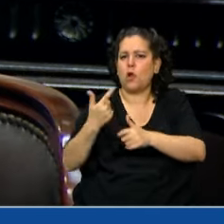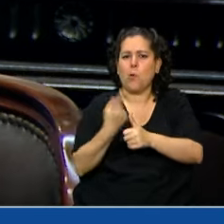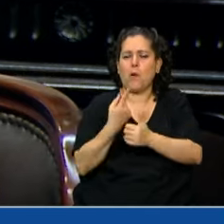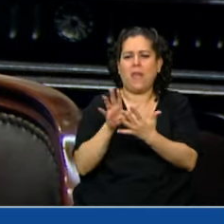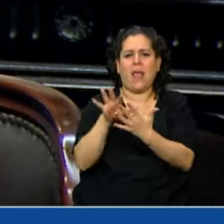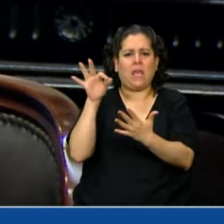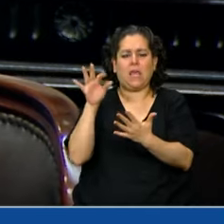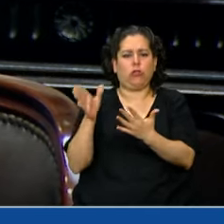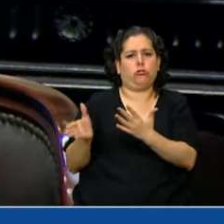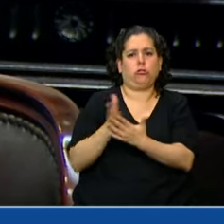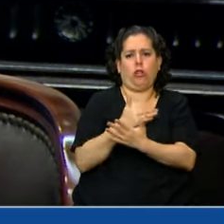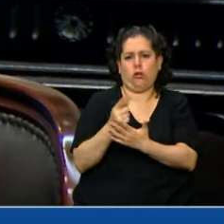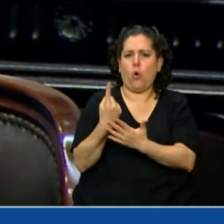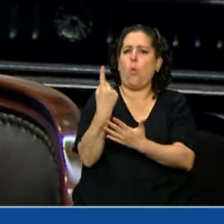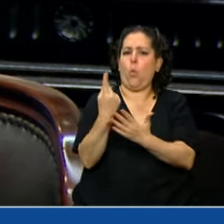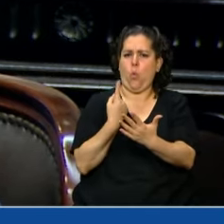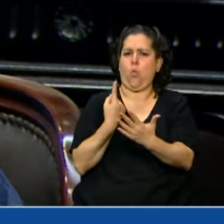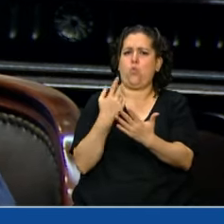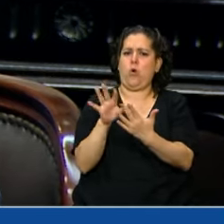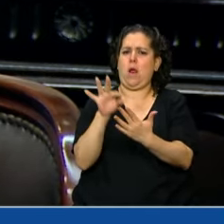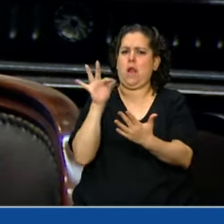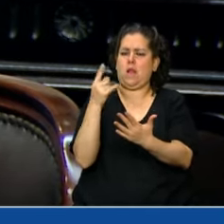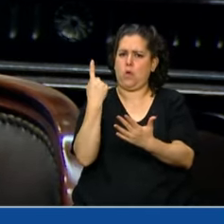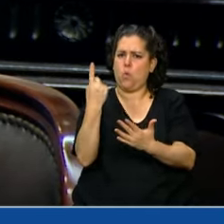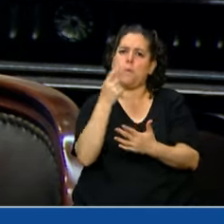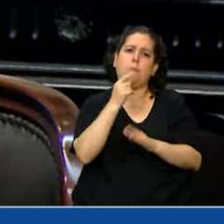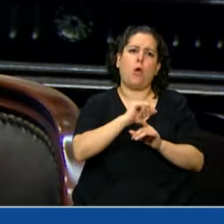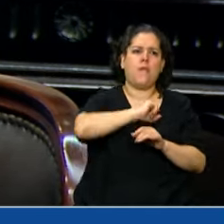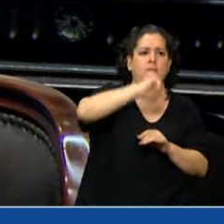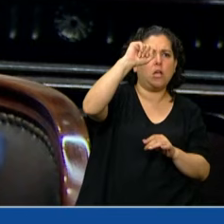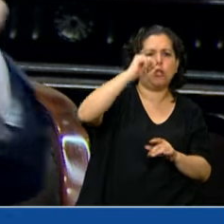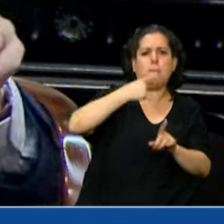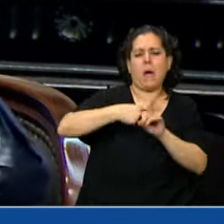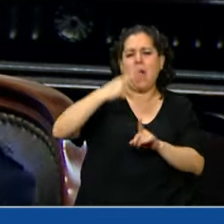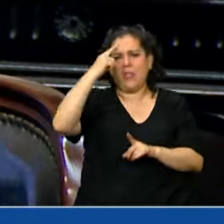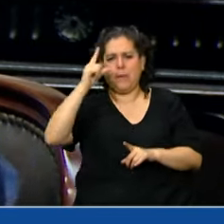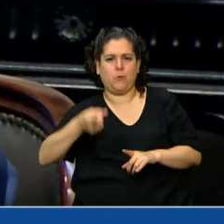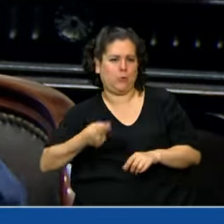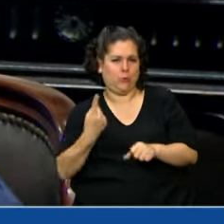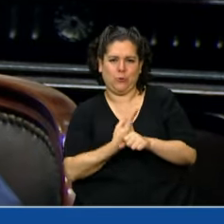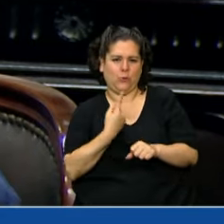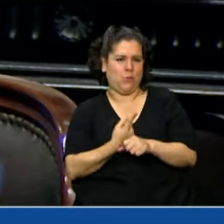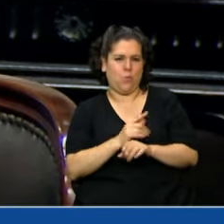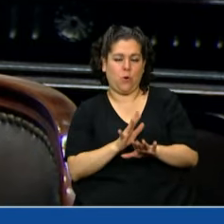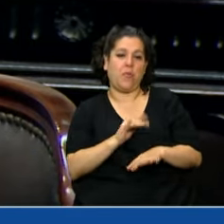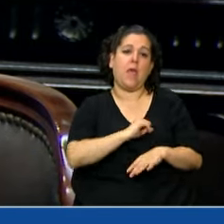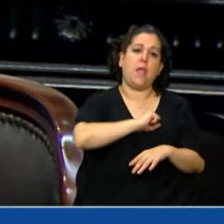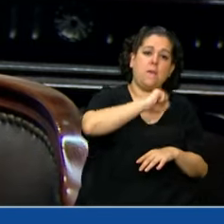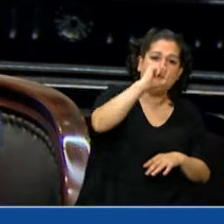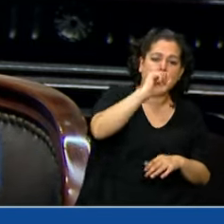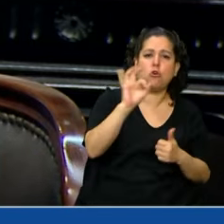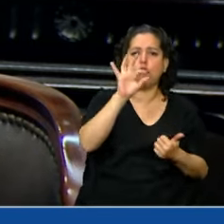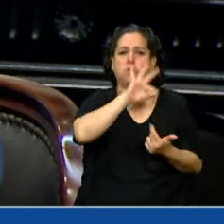posible Como dijo Elo informante la mayoría elegir inflación más 10% no inflación